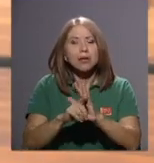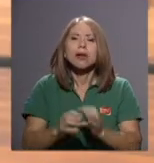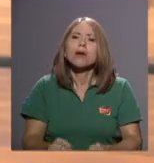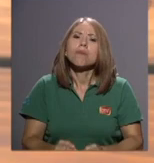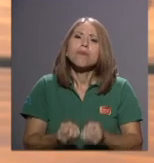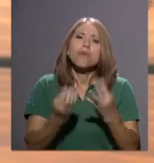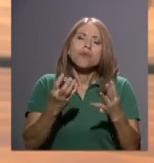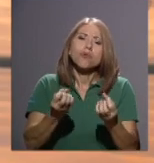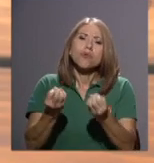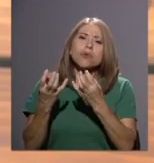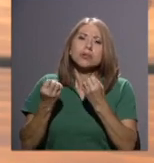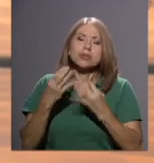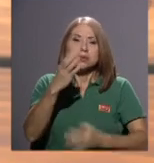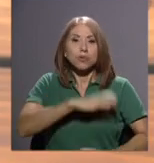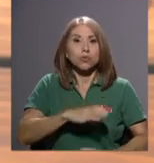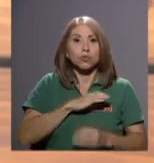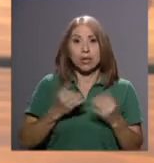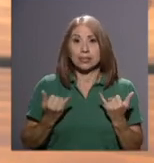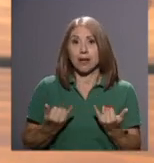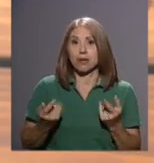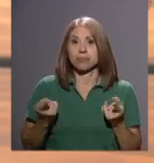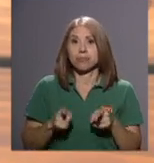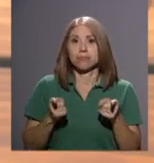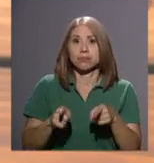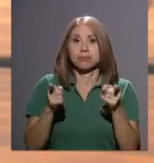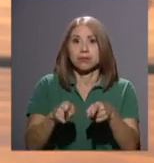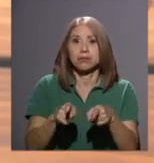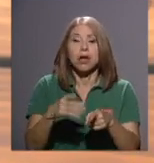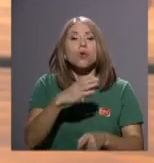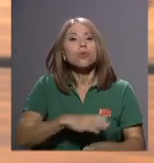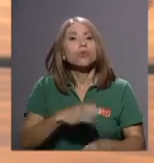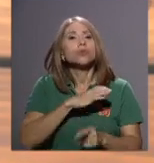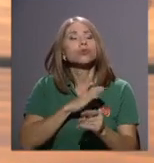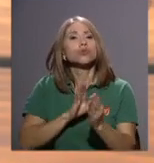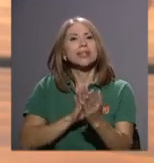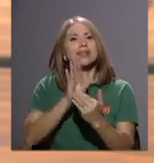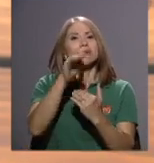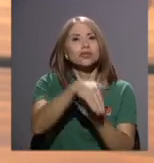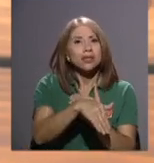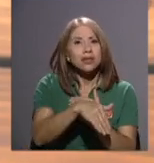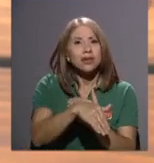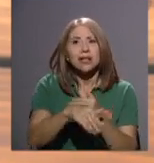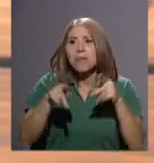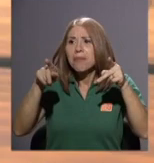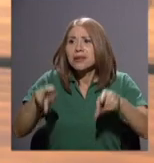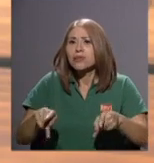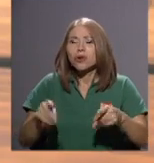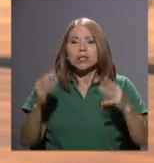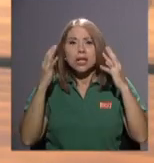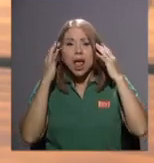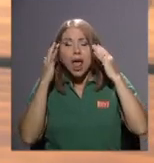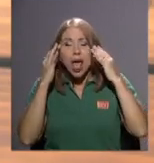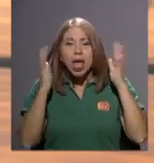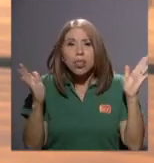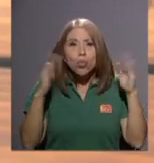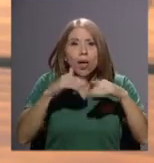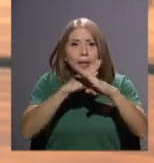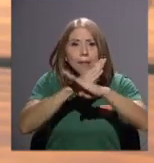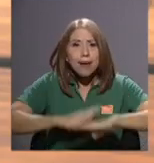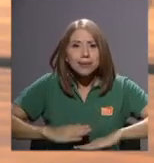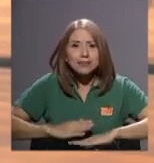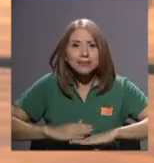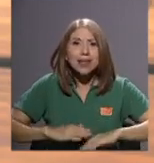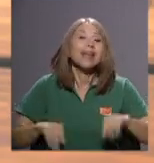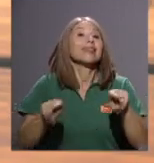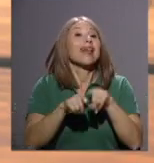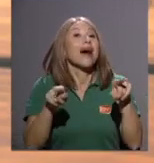muchas conductas que se están dando, uh-huh, que son abusivas, que hacen que las personas pierdan la paz, y un componente importante que viene del